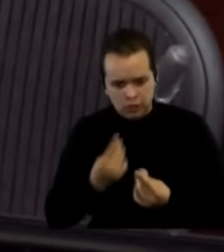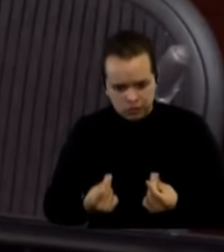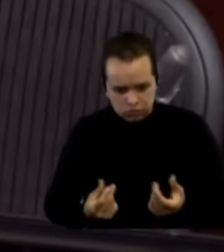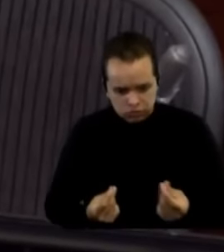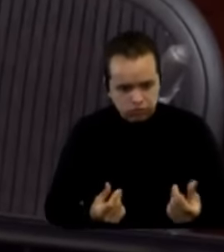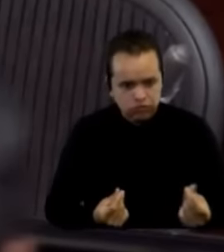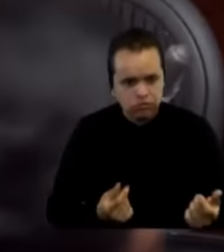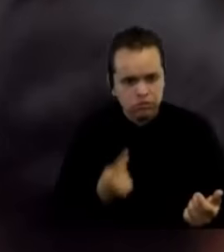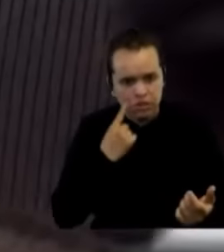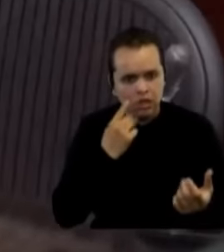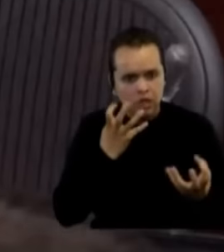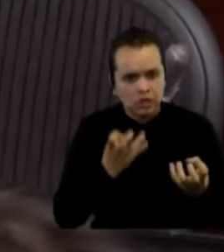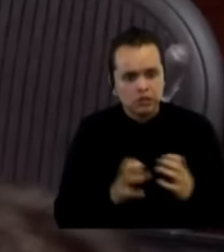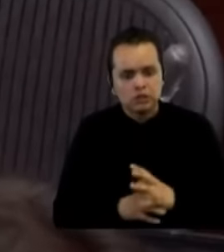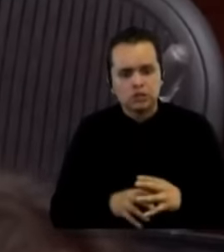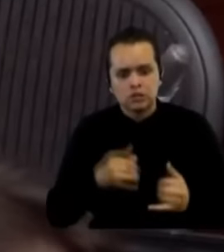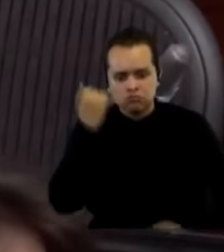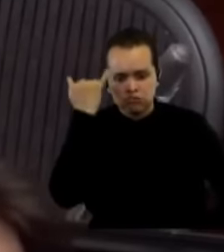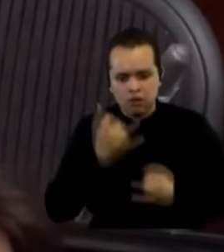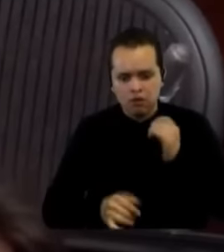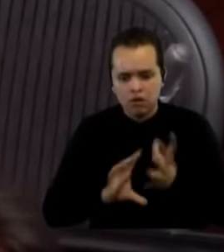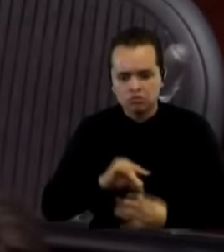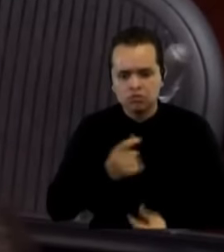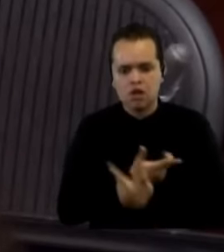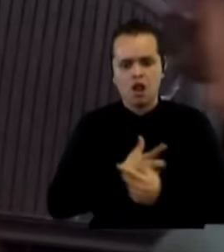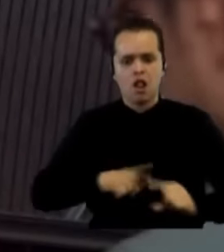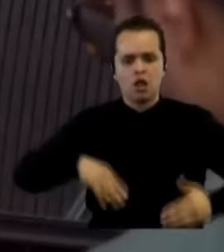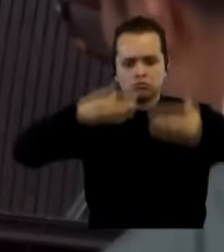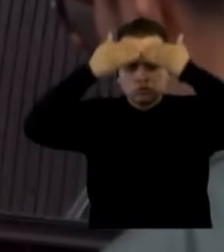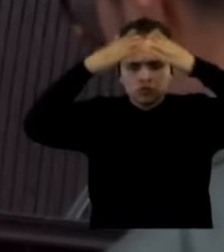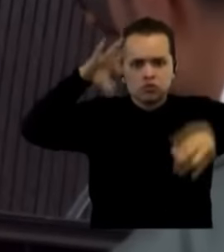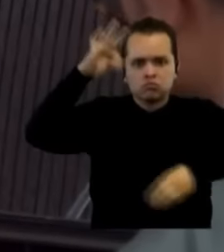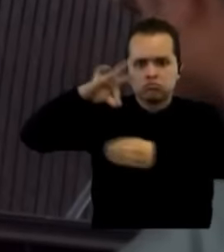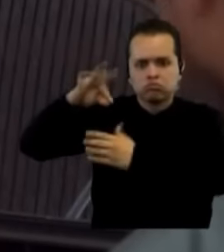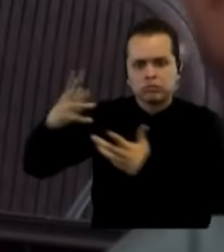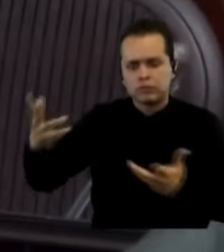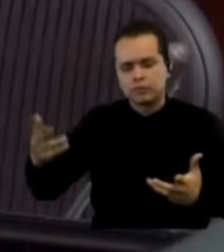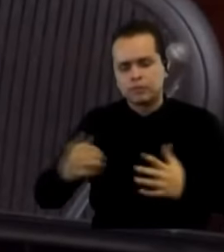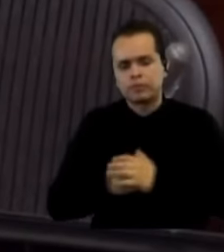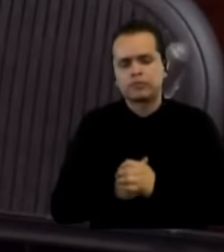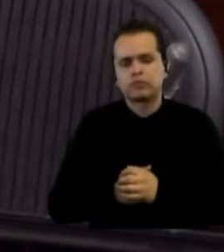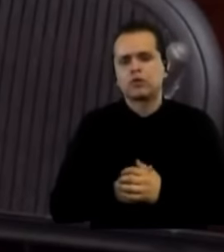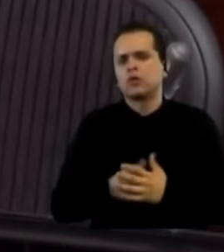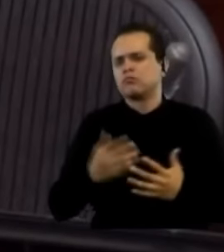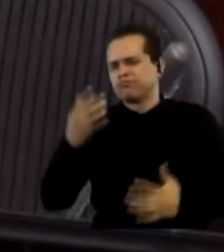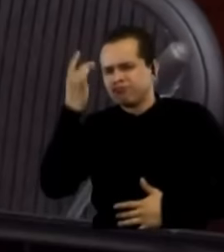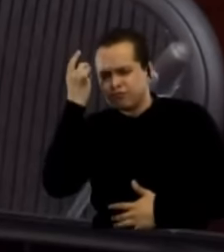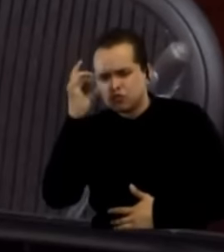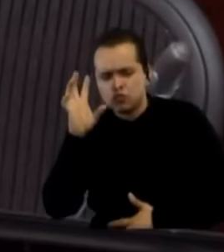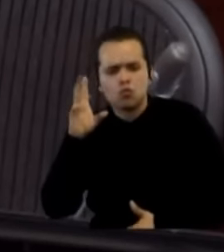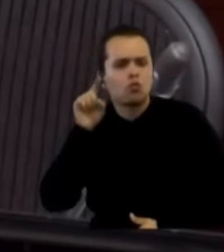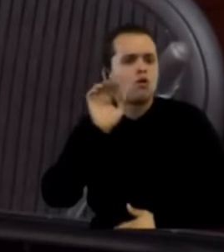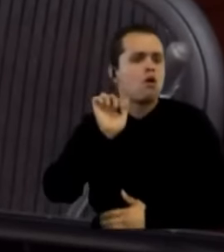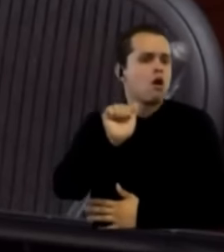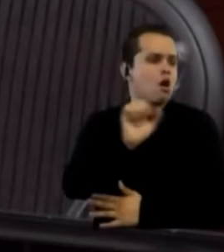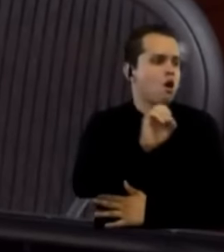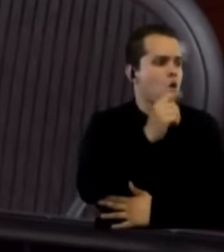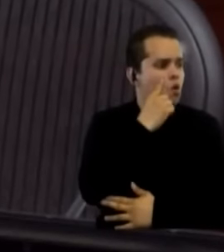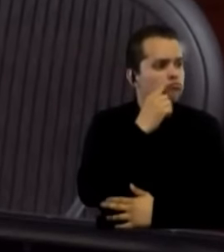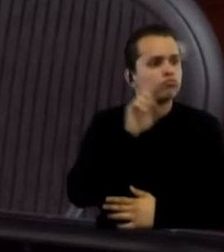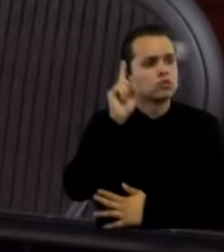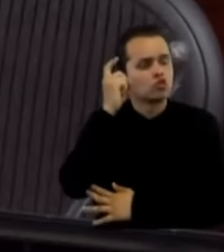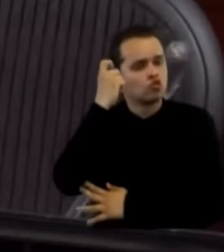afán quieren acabar con el espíritu deliberatorio del Congreso. Si fuera por ellos, por